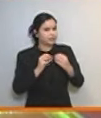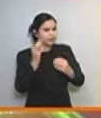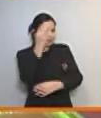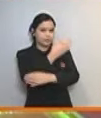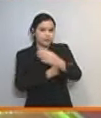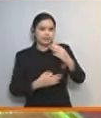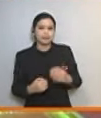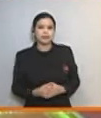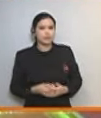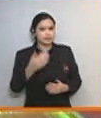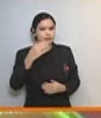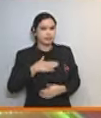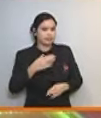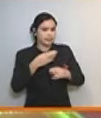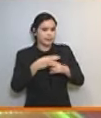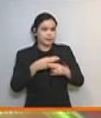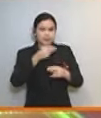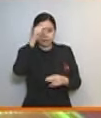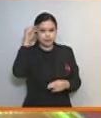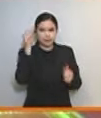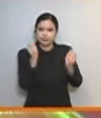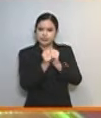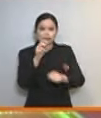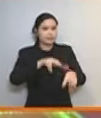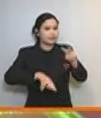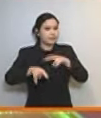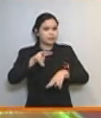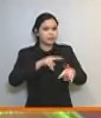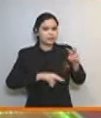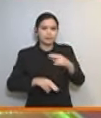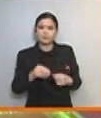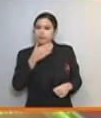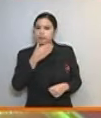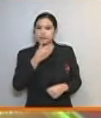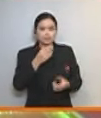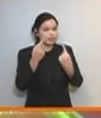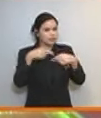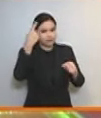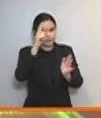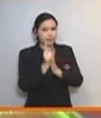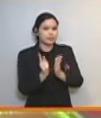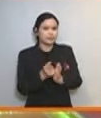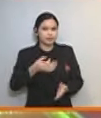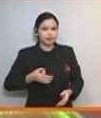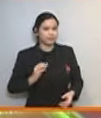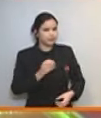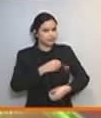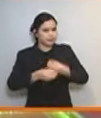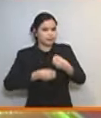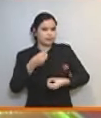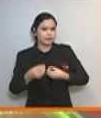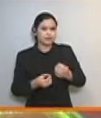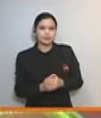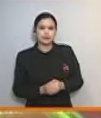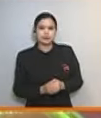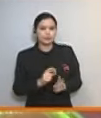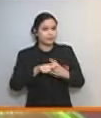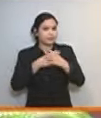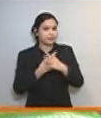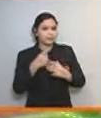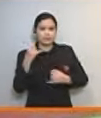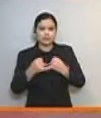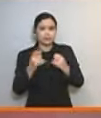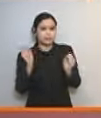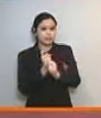de la tarde. Mi nombre es Suheilin Clemente y estoy en compañía de nuestro auditor, quien le da transparencia a cada uno de nuestros procesos. Comenzamos